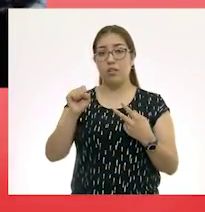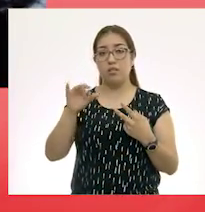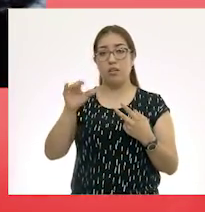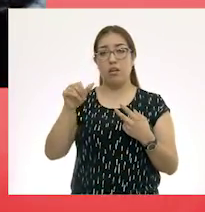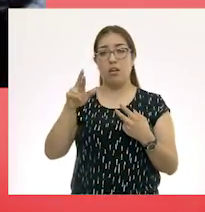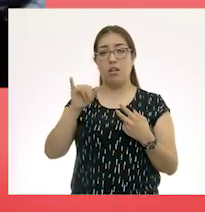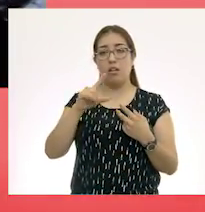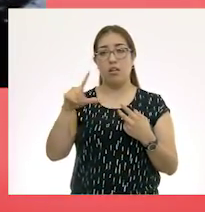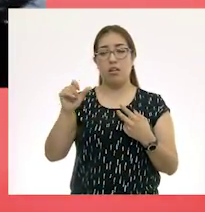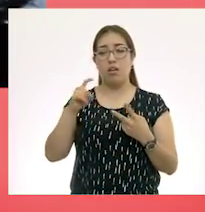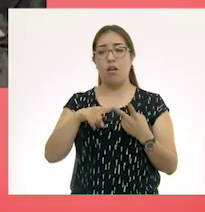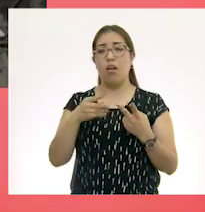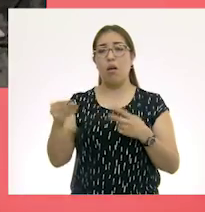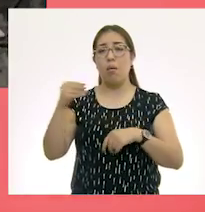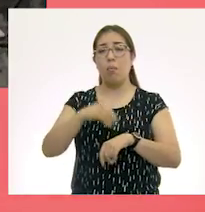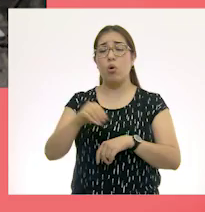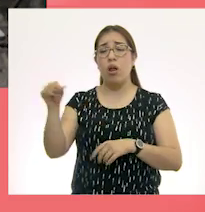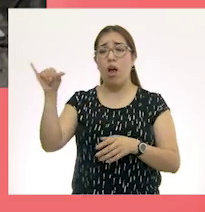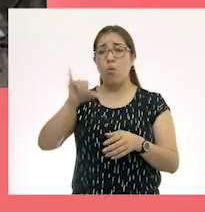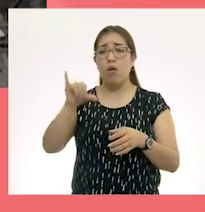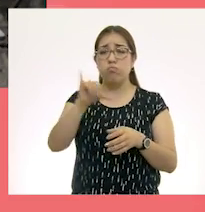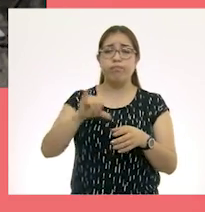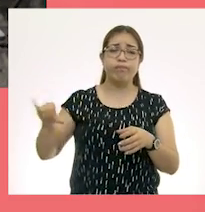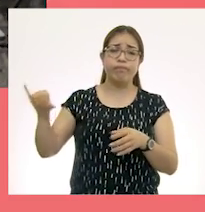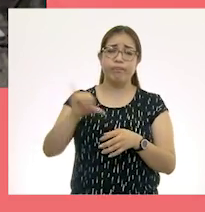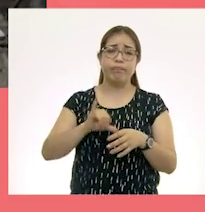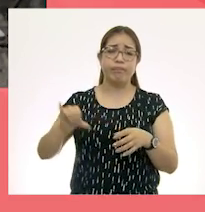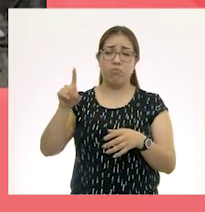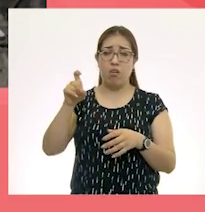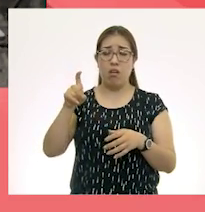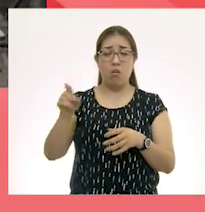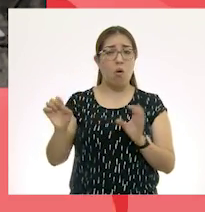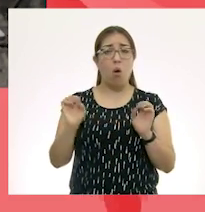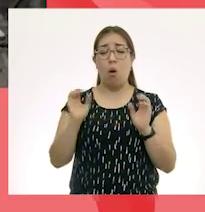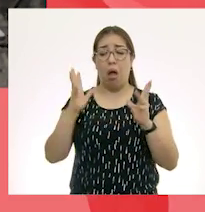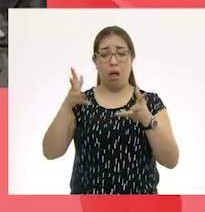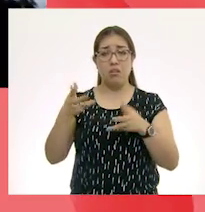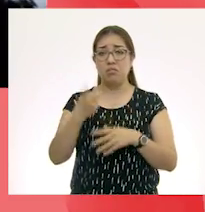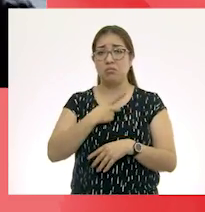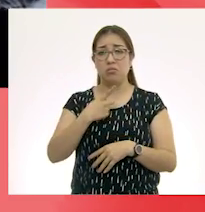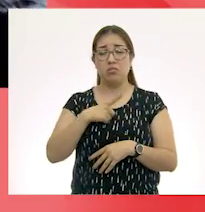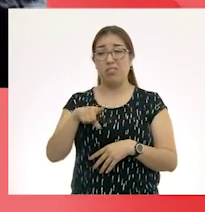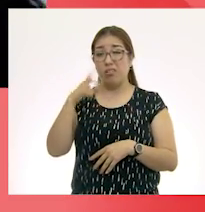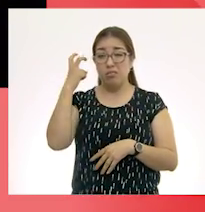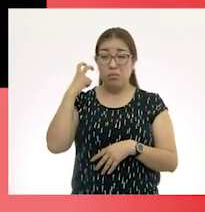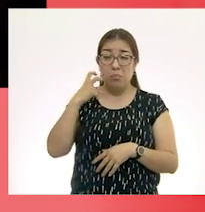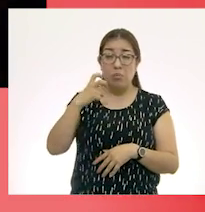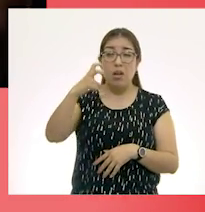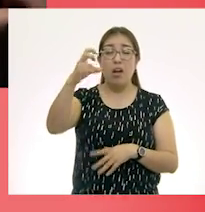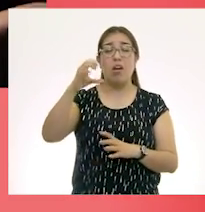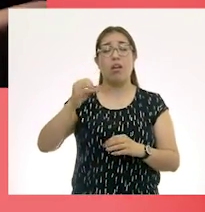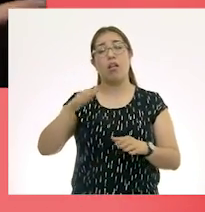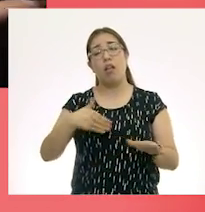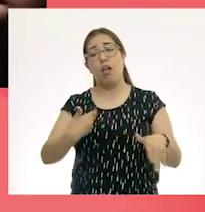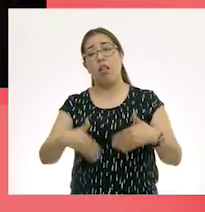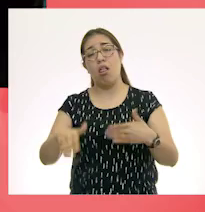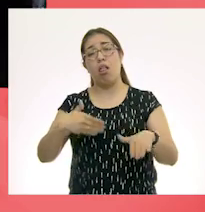le agregaba agua o se comía solamente así de manera directa. Era la manera de aguantar las largas jornadas de